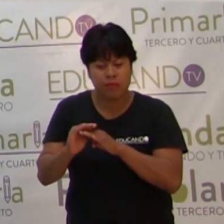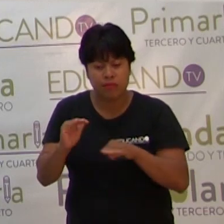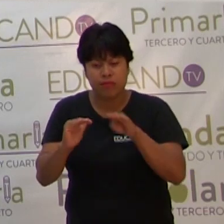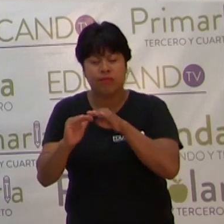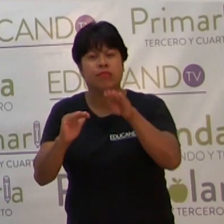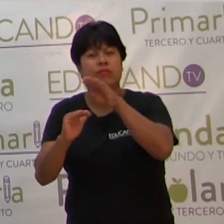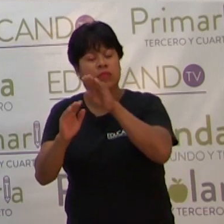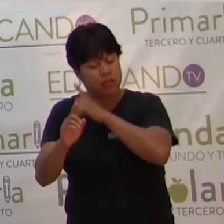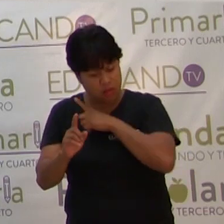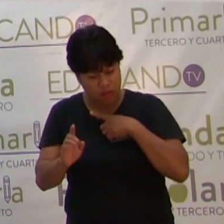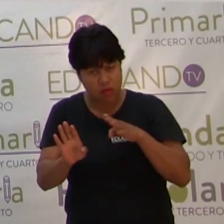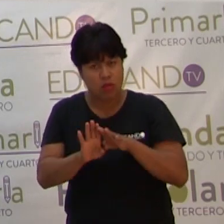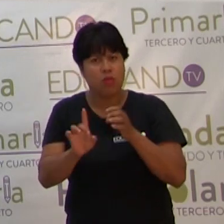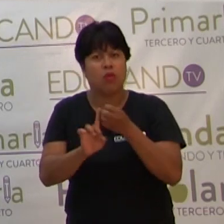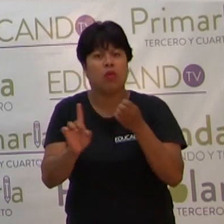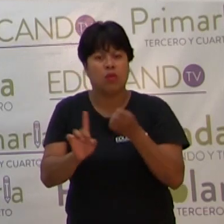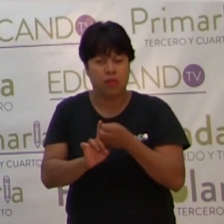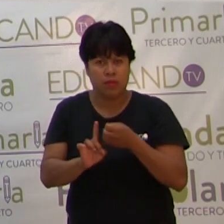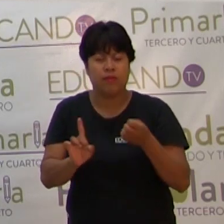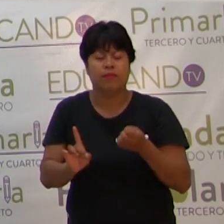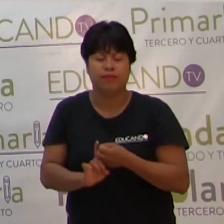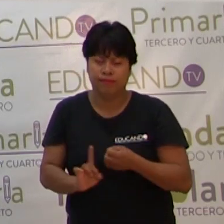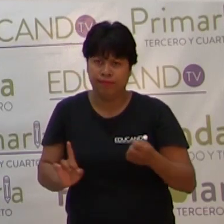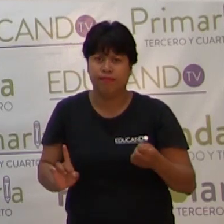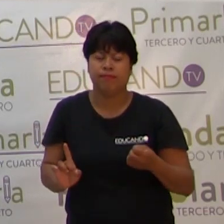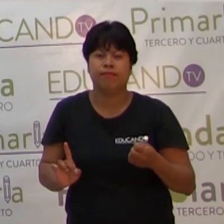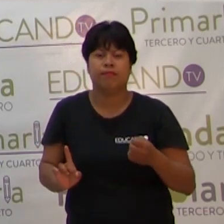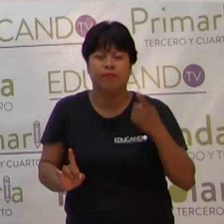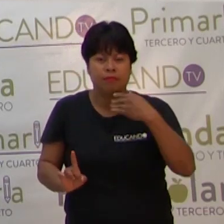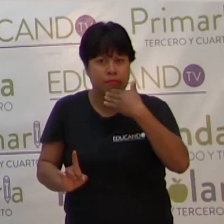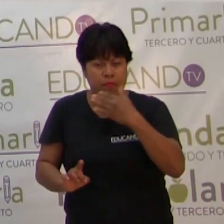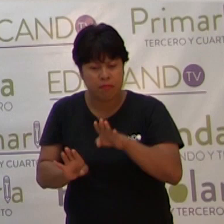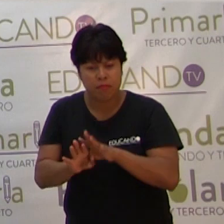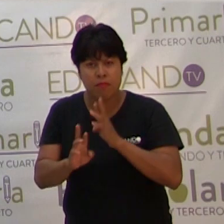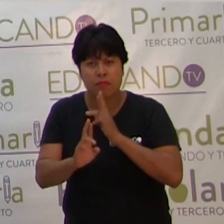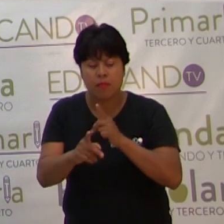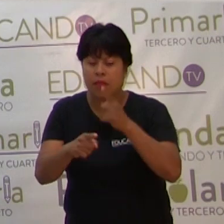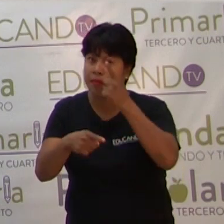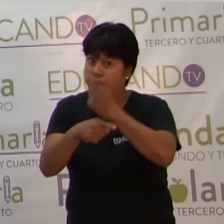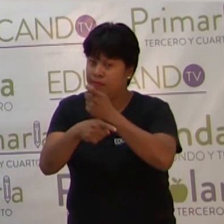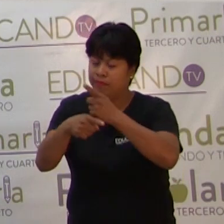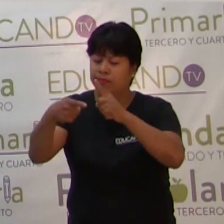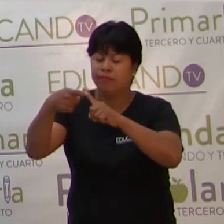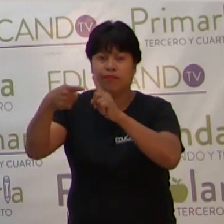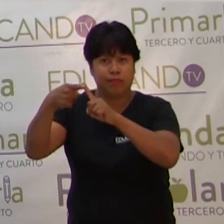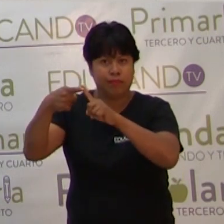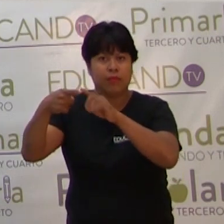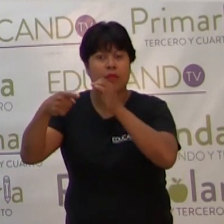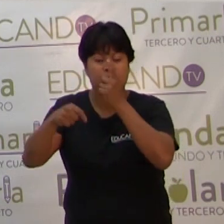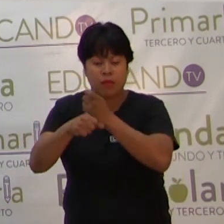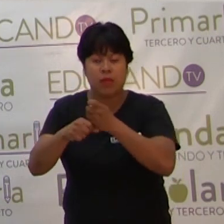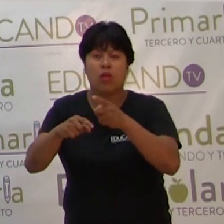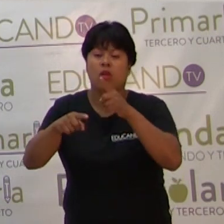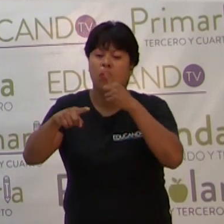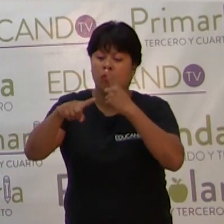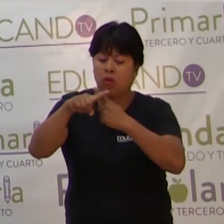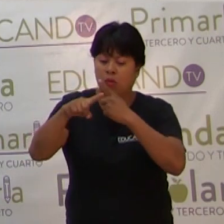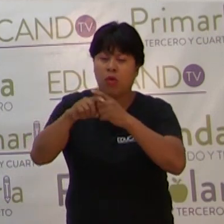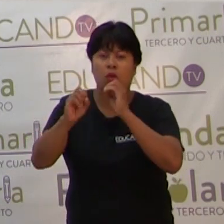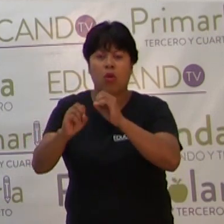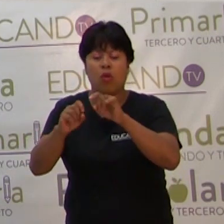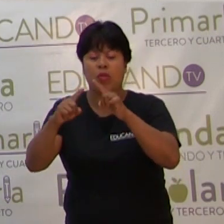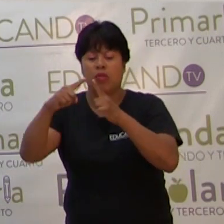Las operaciones tienen que ser en un orden jerárquico como primer punto, es decir, primero las divisiones o las